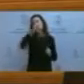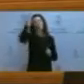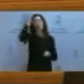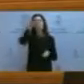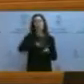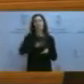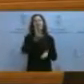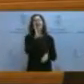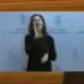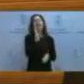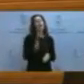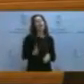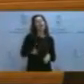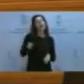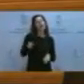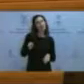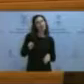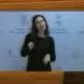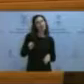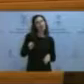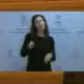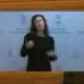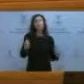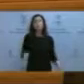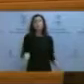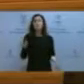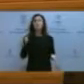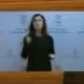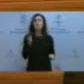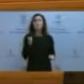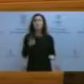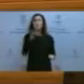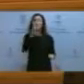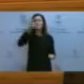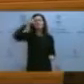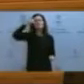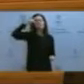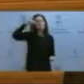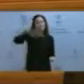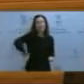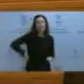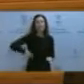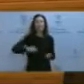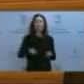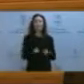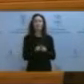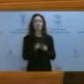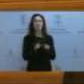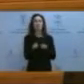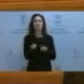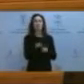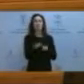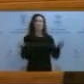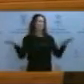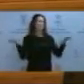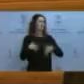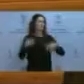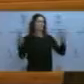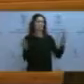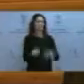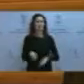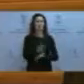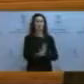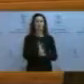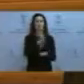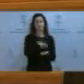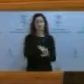en la corrupción. Y eso se hace simplemente porque se conoce la absoluta falta de control que había en la consejería. Por lo tanto,